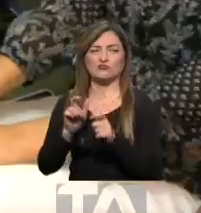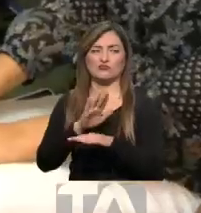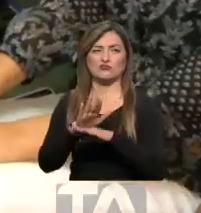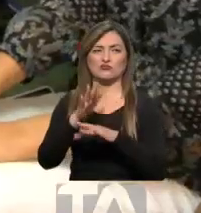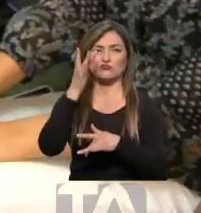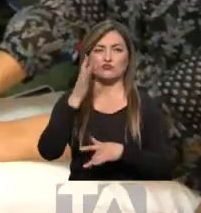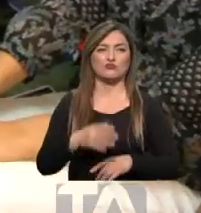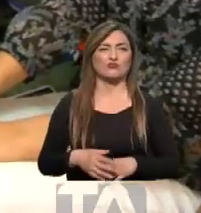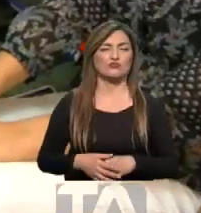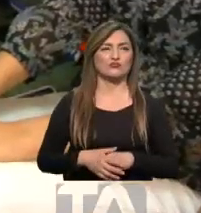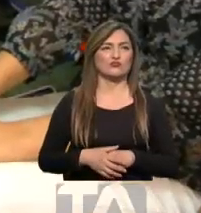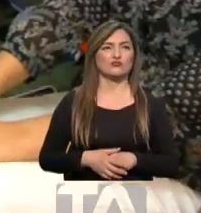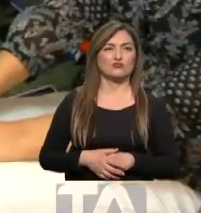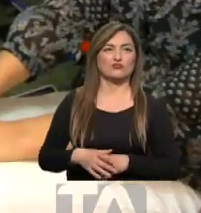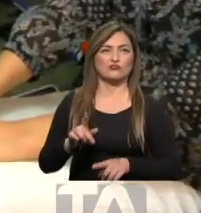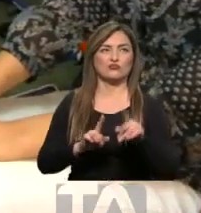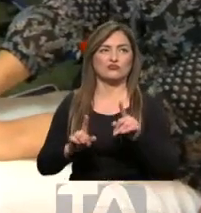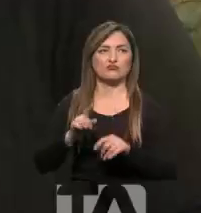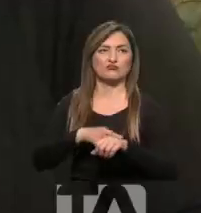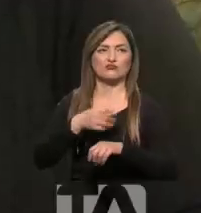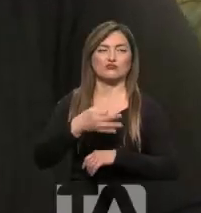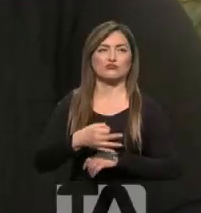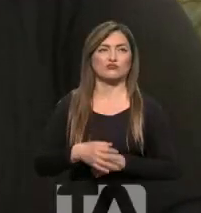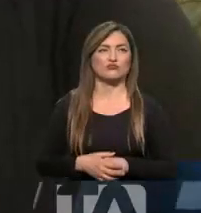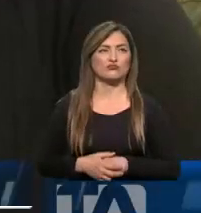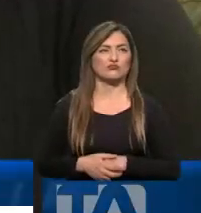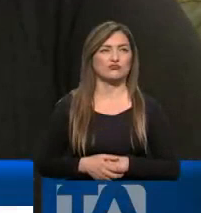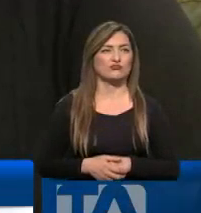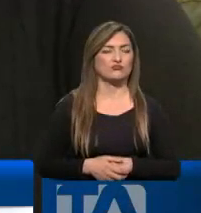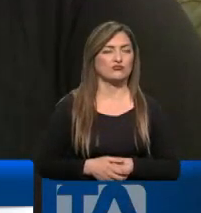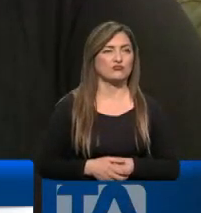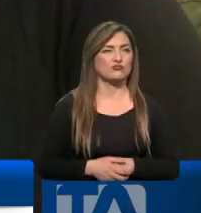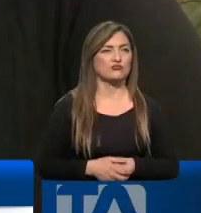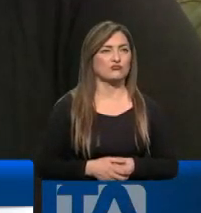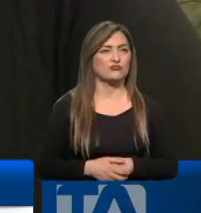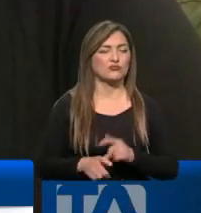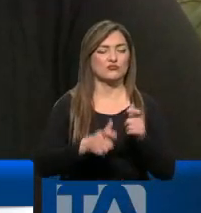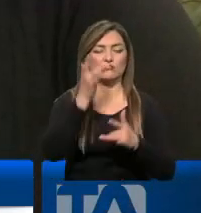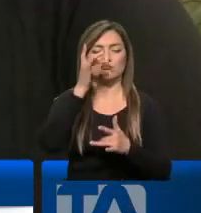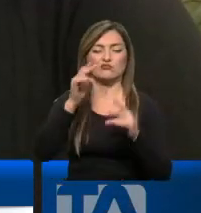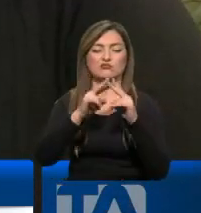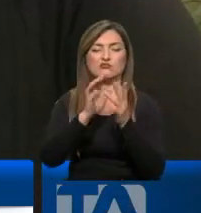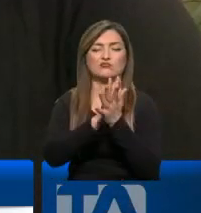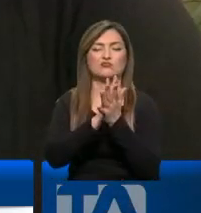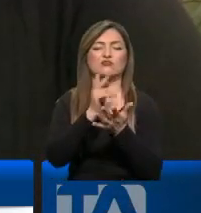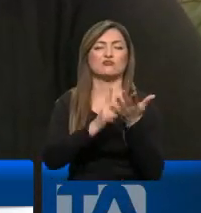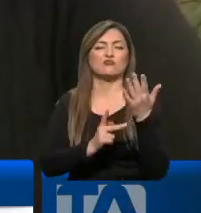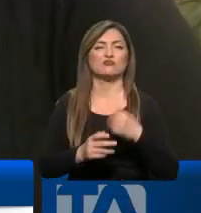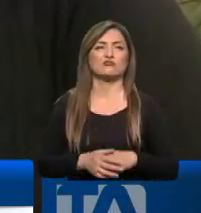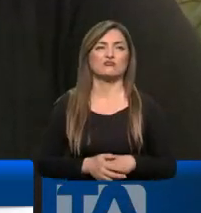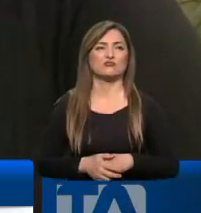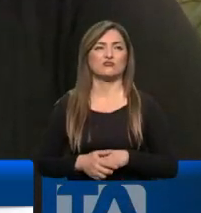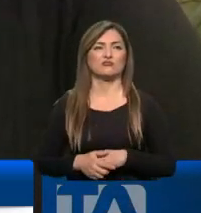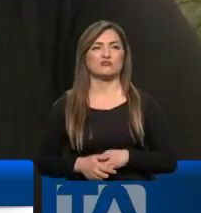este trastorno y promover un diagnóstico a tiempo. ¿Qué pasa al haber desconocimiento de esta enfermedad? No existe